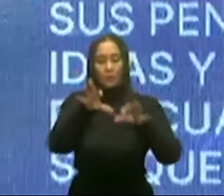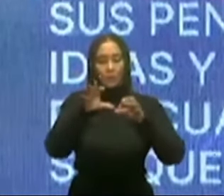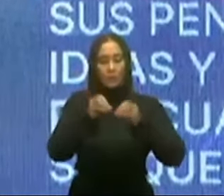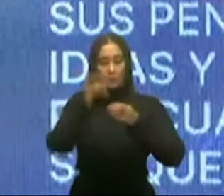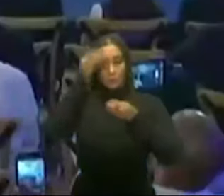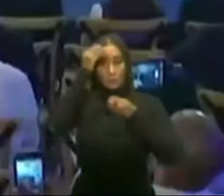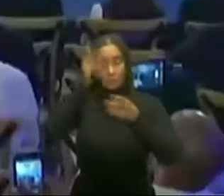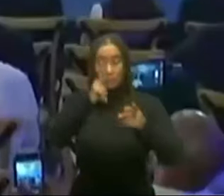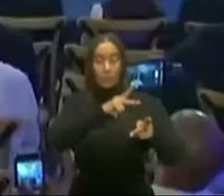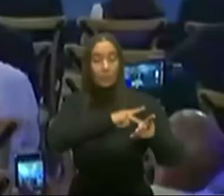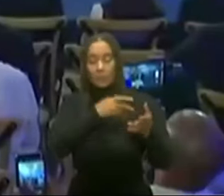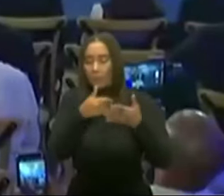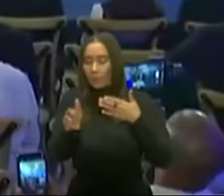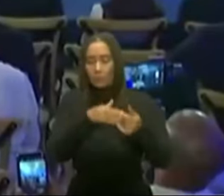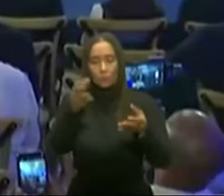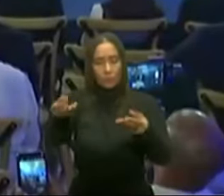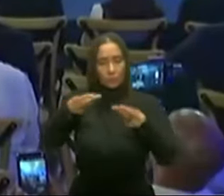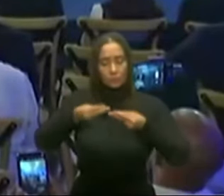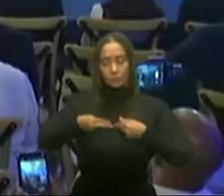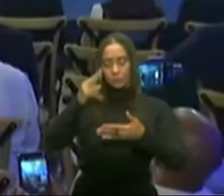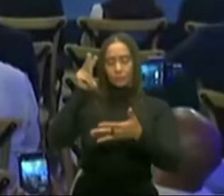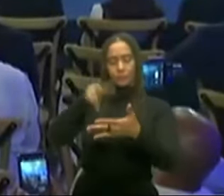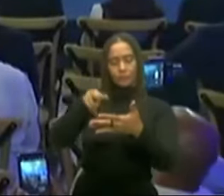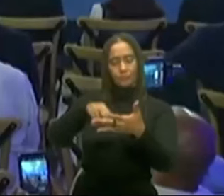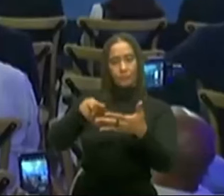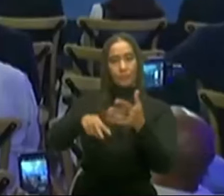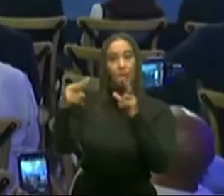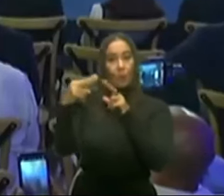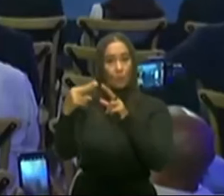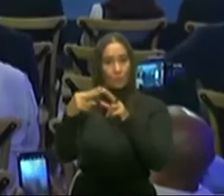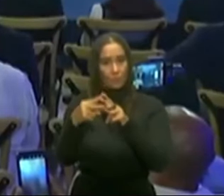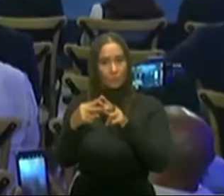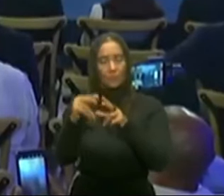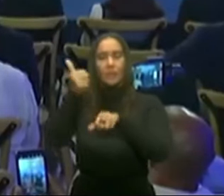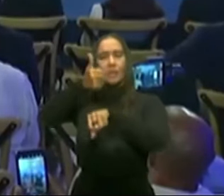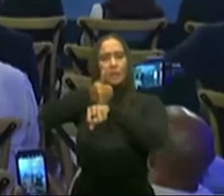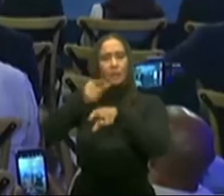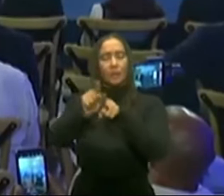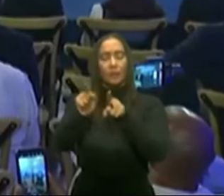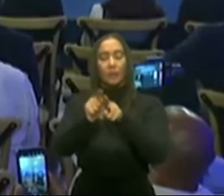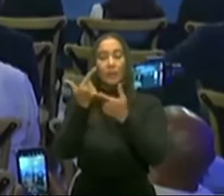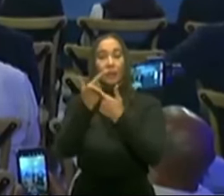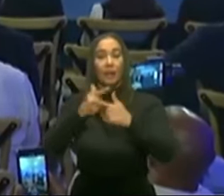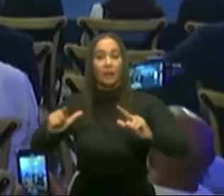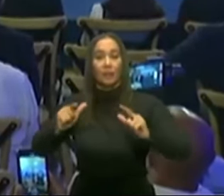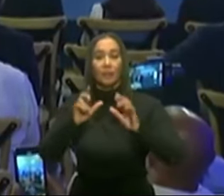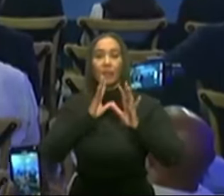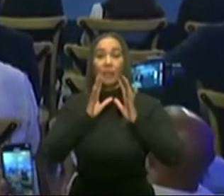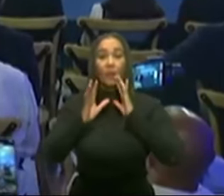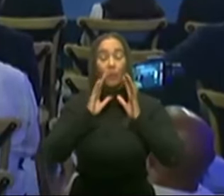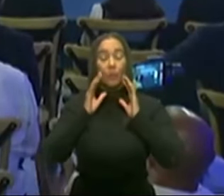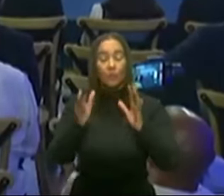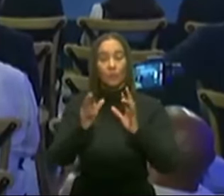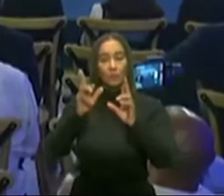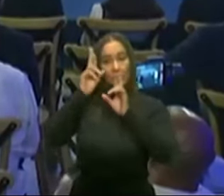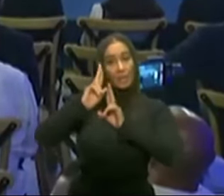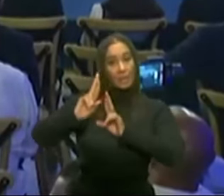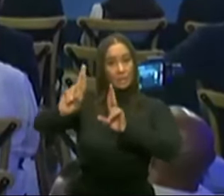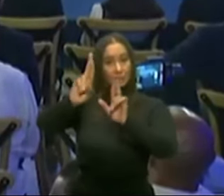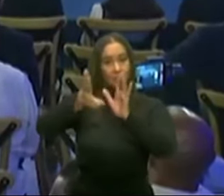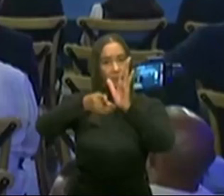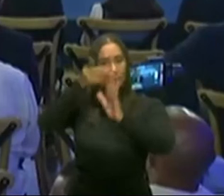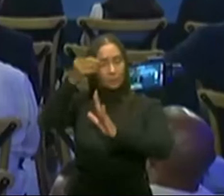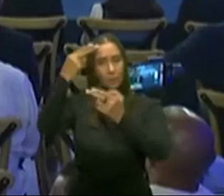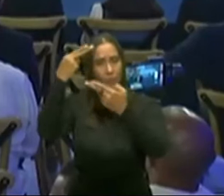oficiales y privadas de interés público y de conformidad con la ley. Y se establece también que la libertad de expresión se ejercerá respetando el derecho al honor,